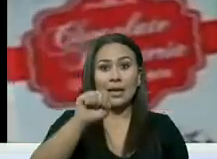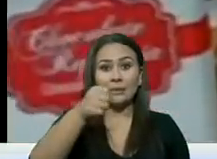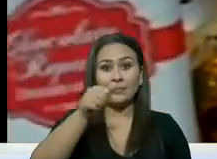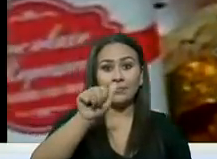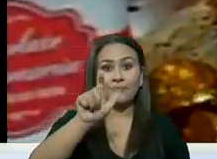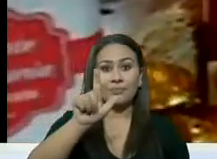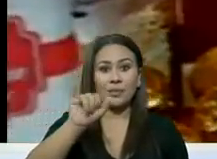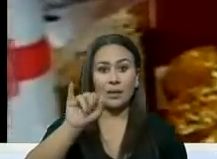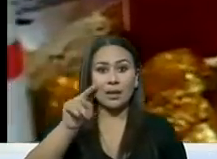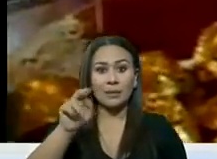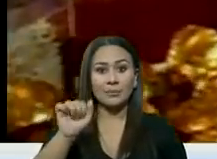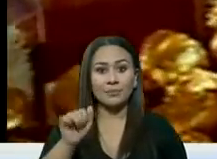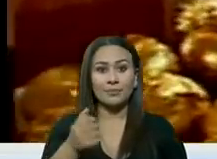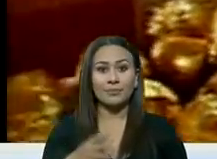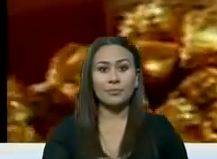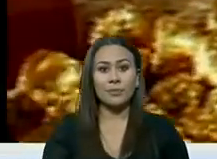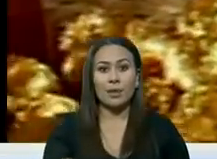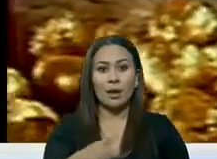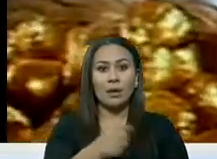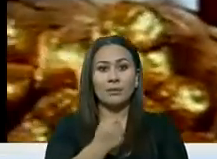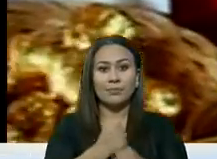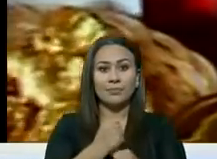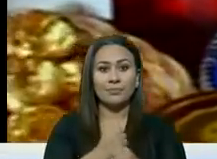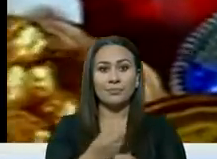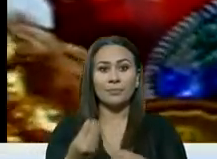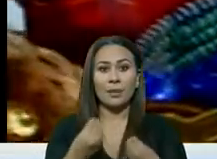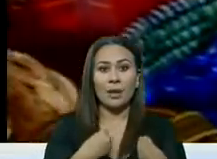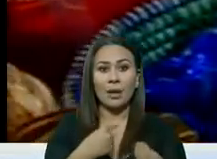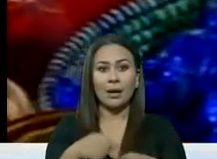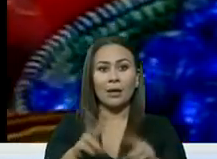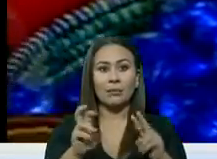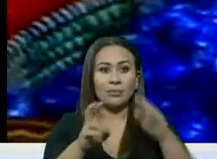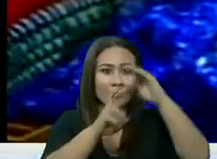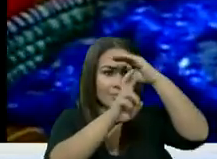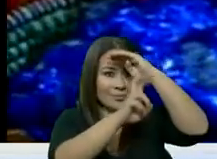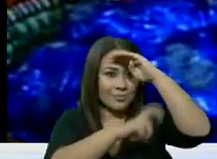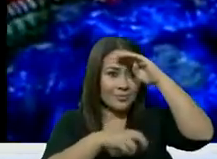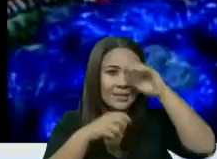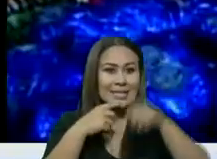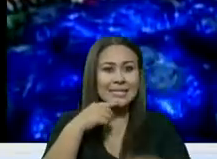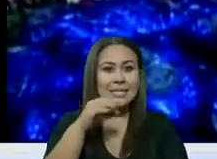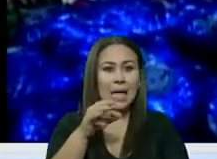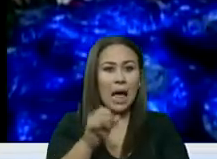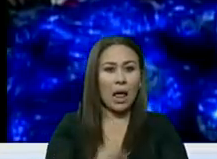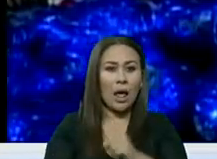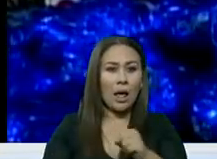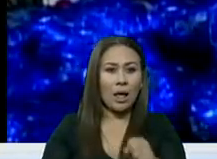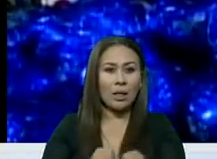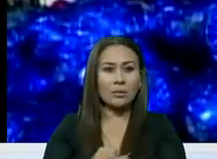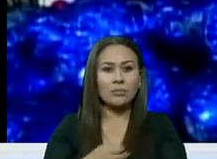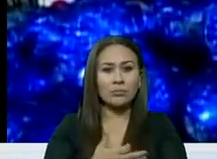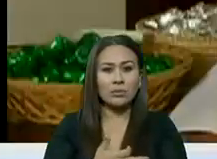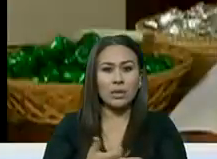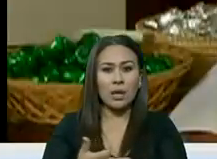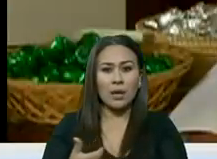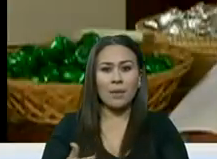también en relación a emprendimiento. Salinas vivió de la sal por muchos siglos,